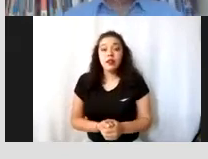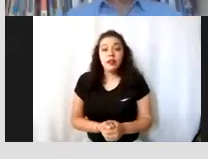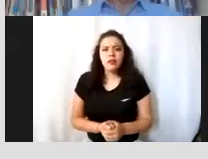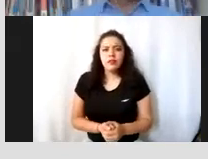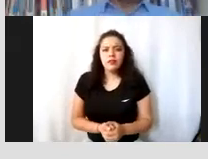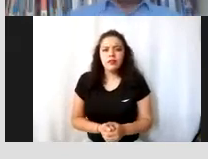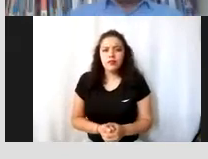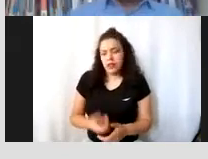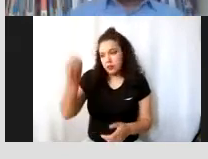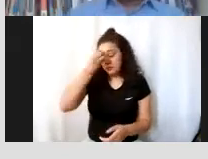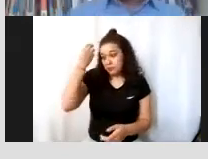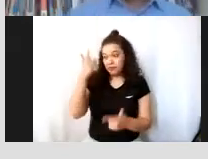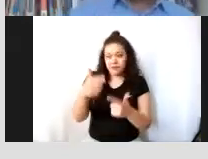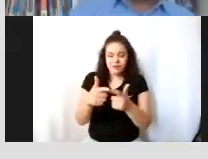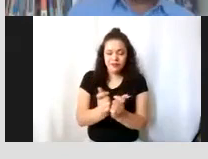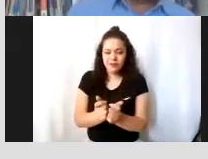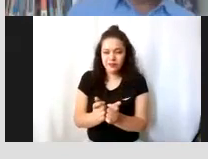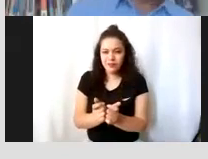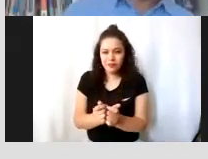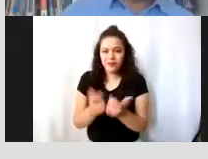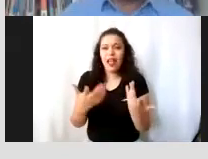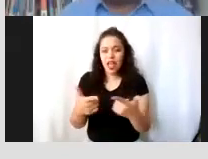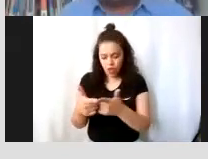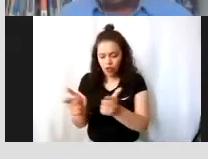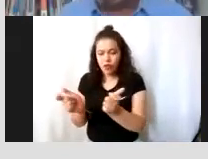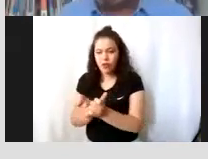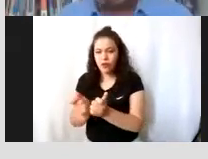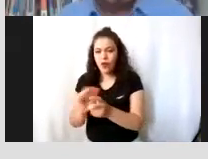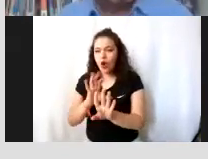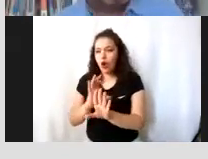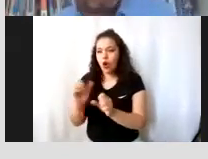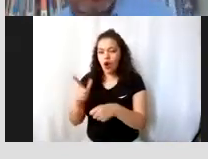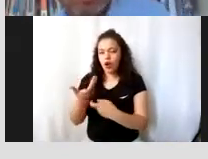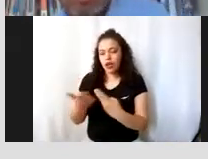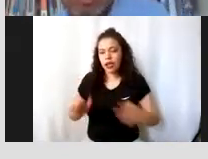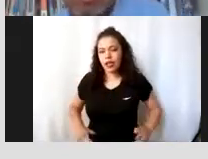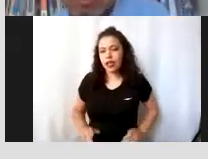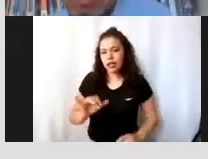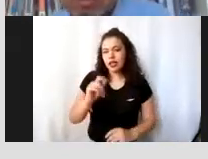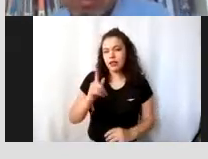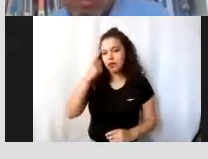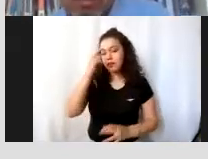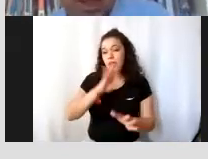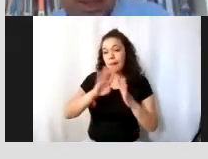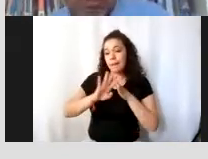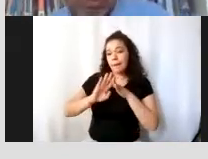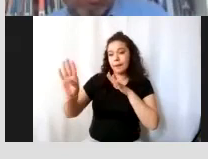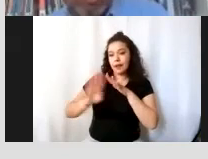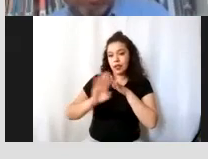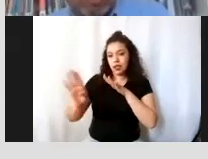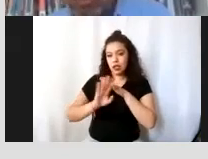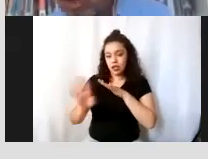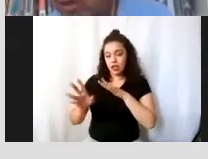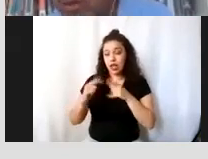ahorita olvidé los otros rubros, que debiera de haber un rubro o alguna clasificación de IAPs que se dedicaran a migrantes. Porque la Ciudad